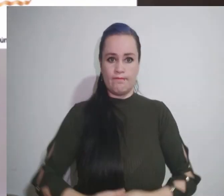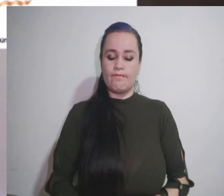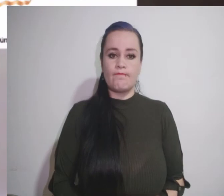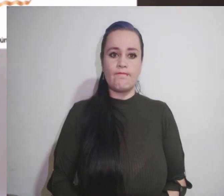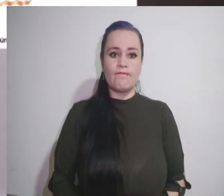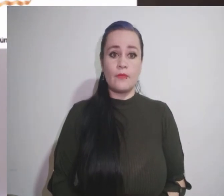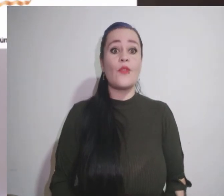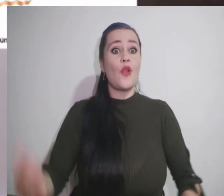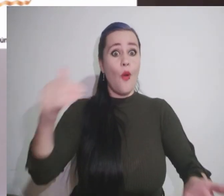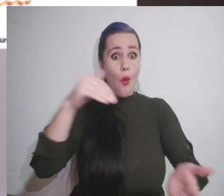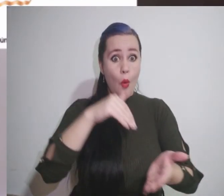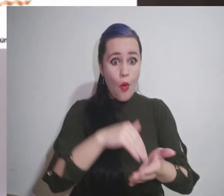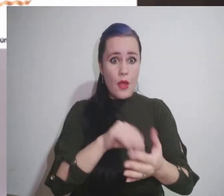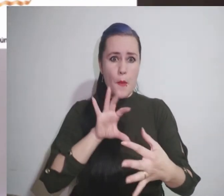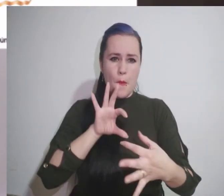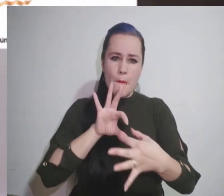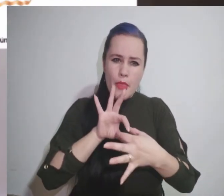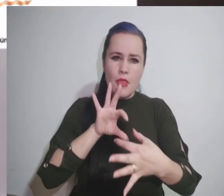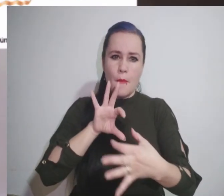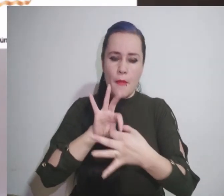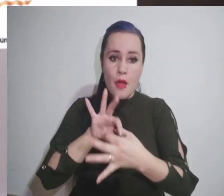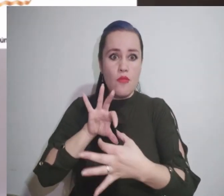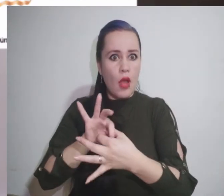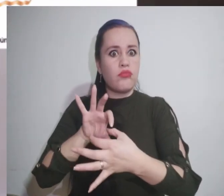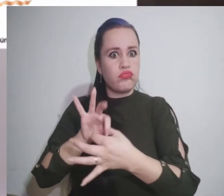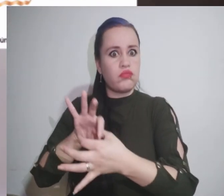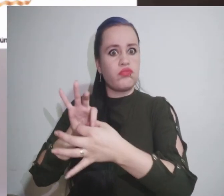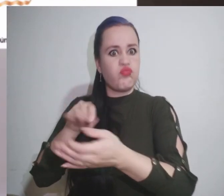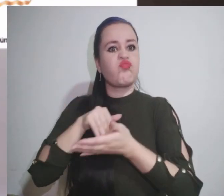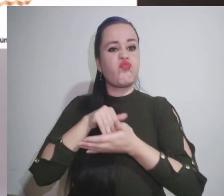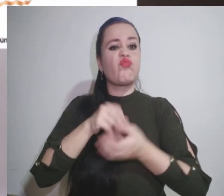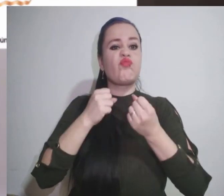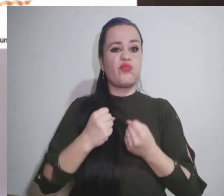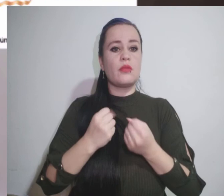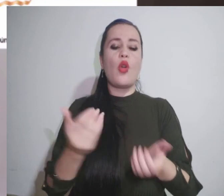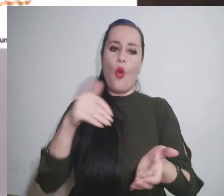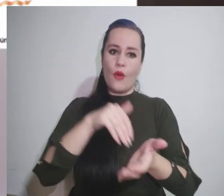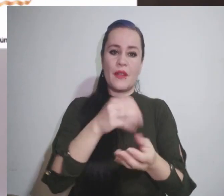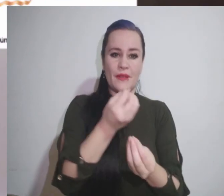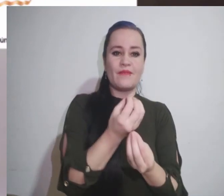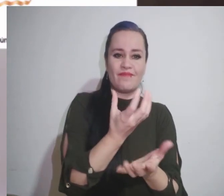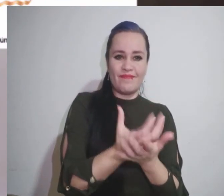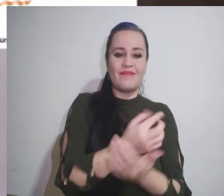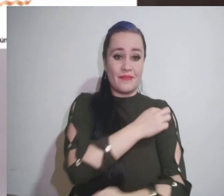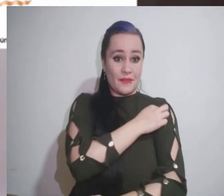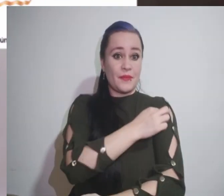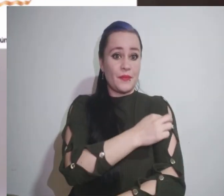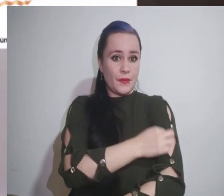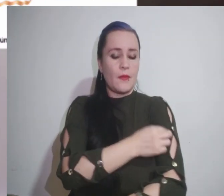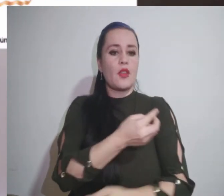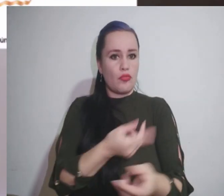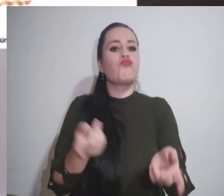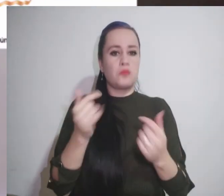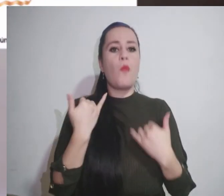su función, y lo conocemos como desnaturalización. Si las condiciones vuelven a ser las óptimas,